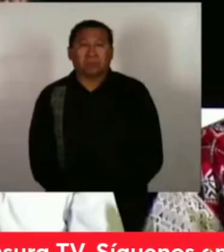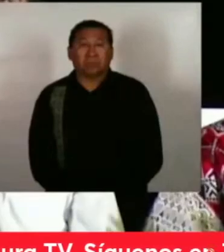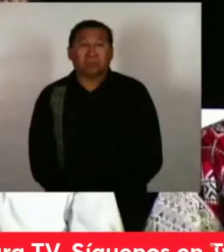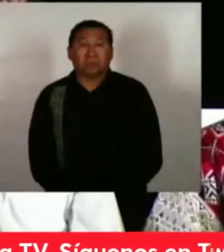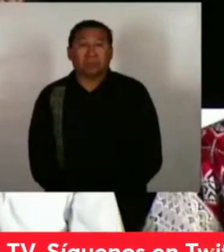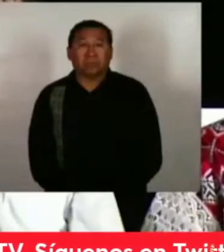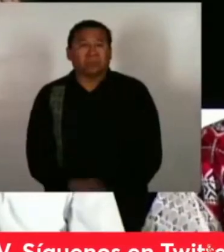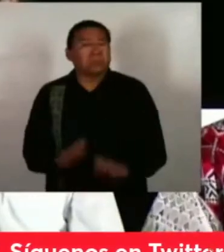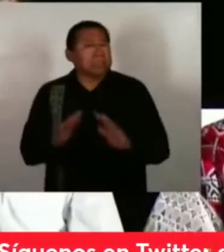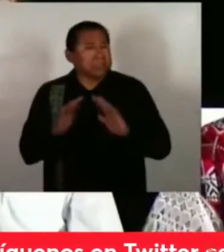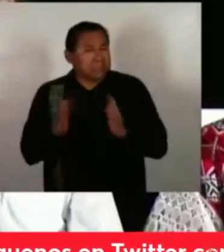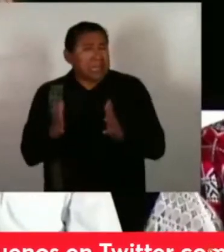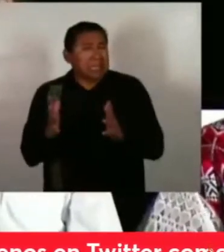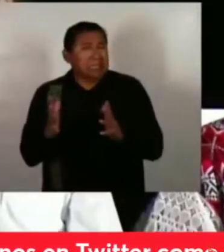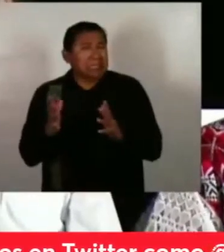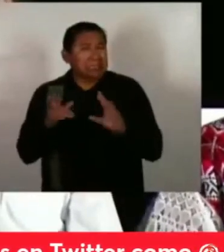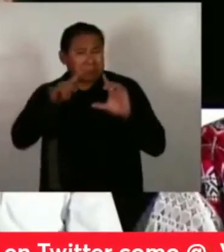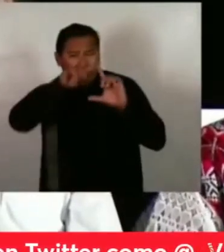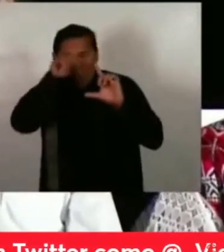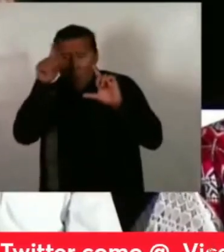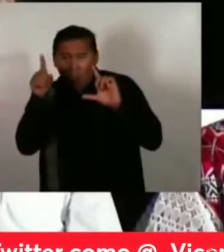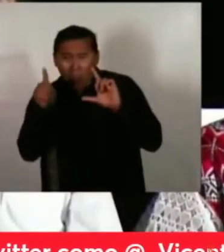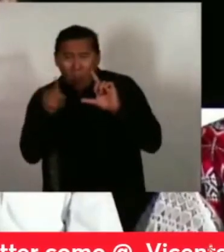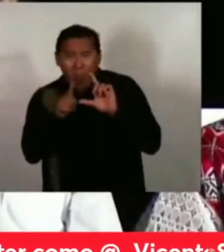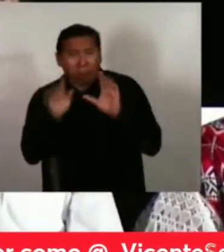Está por cerrarse un ciclo